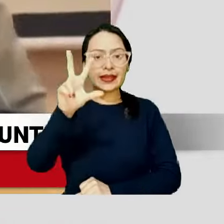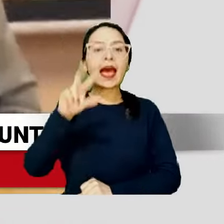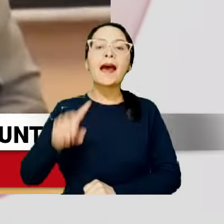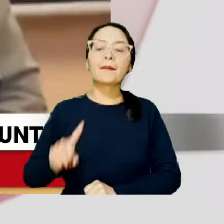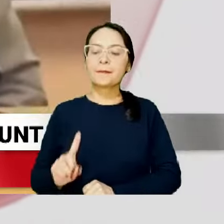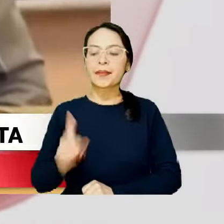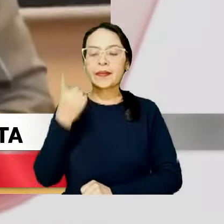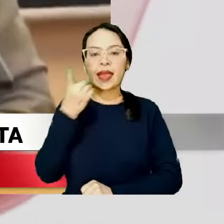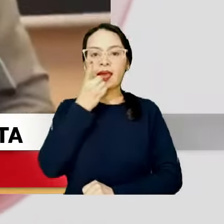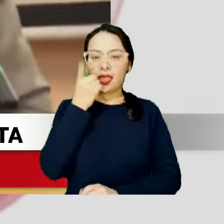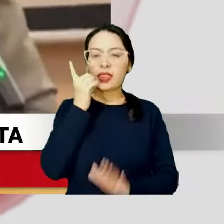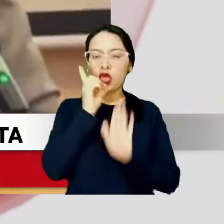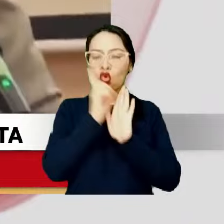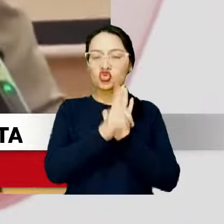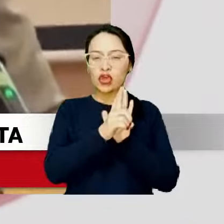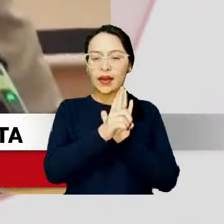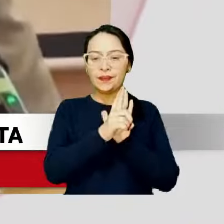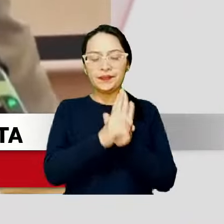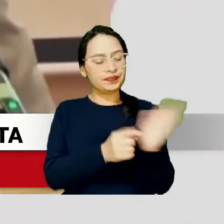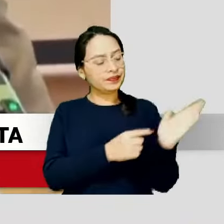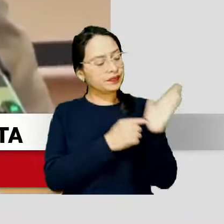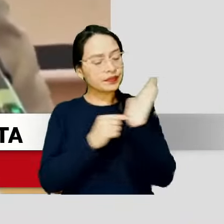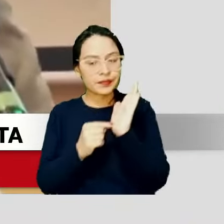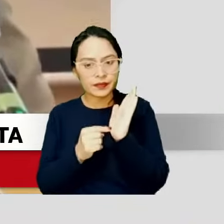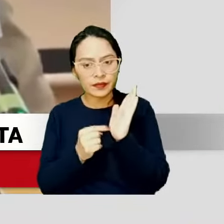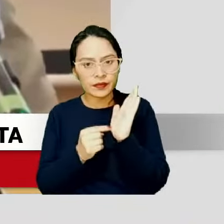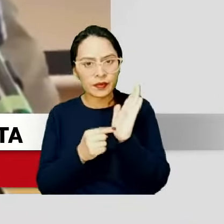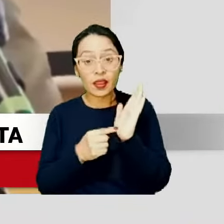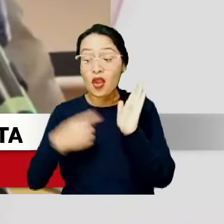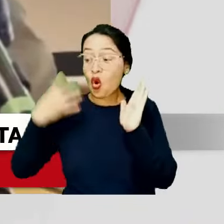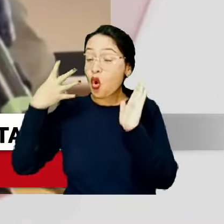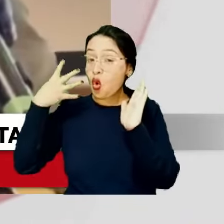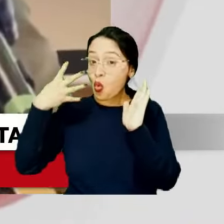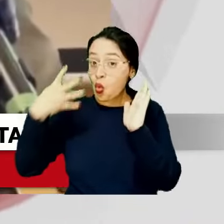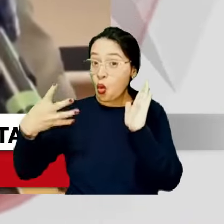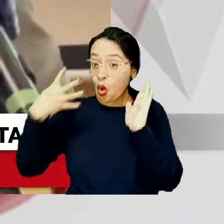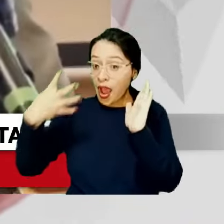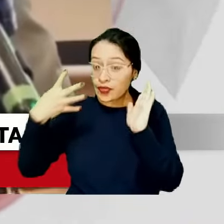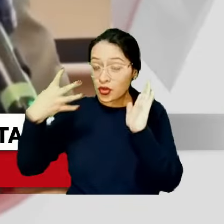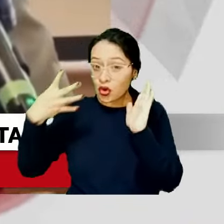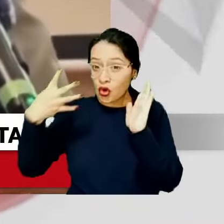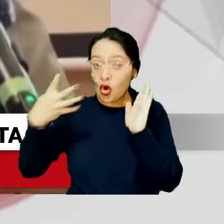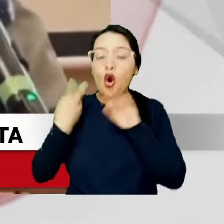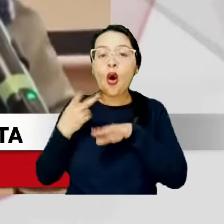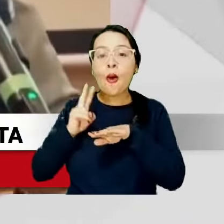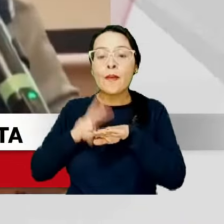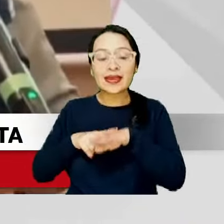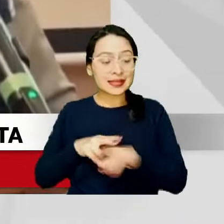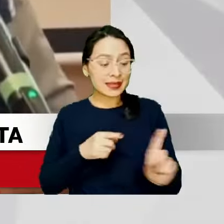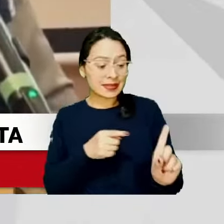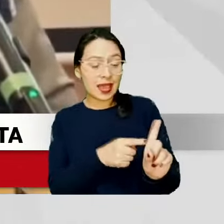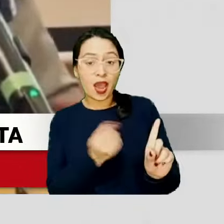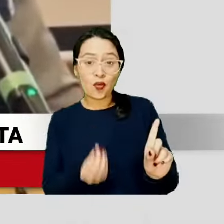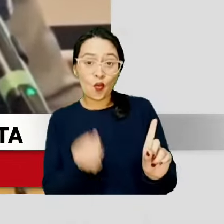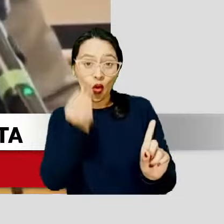y data también la primera de las cuatro valoraciones ginecológicas que le hacen a la joven que se considera